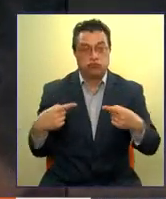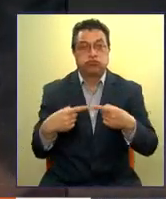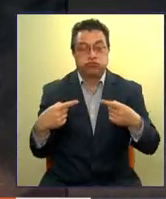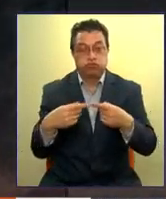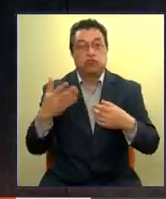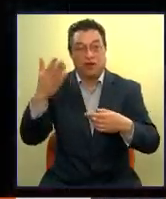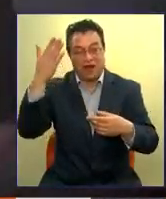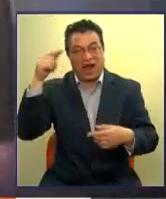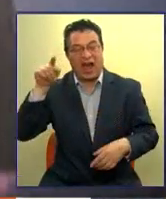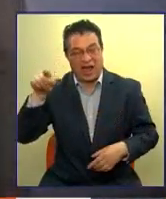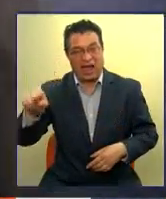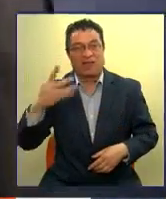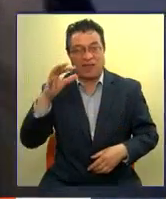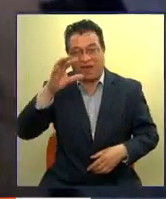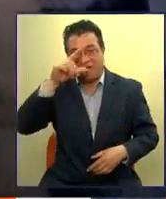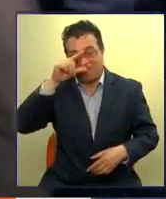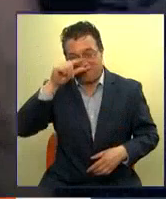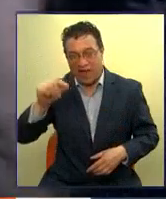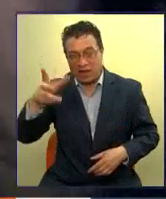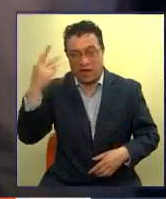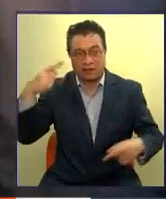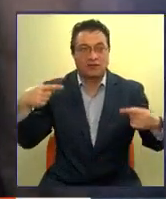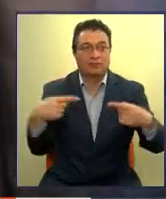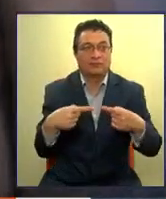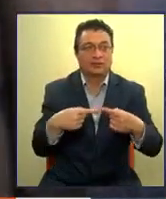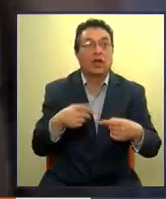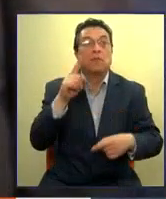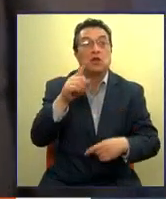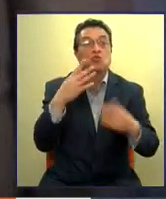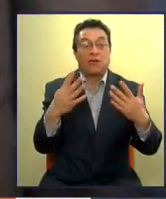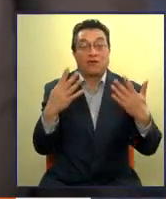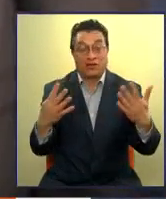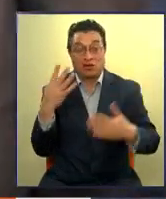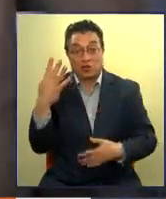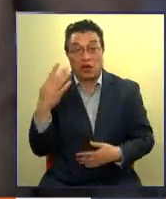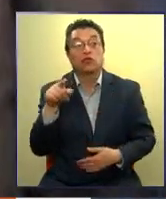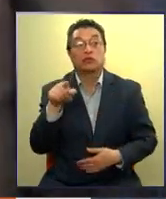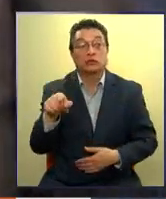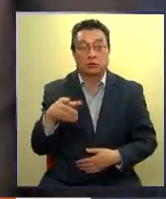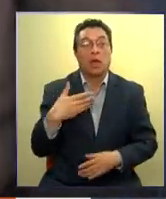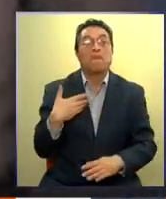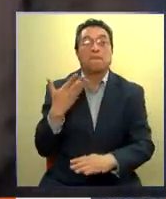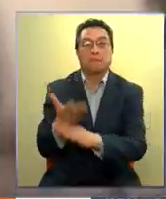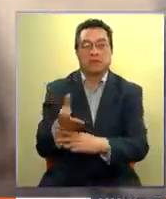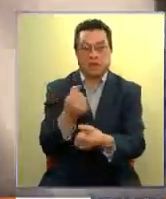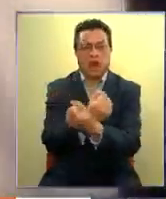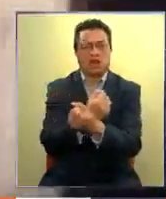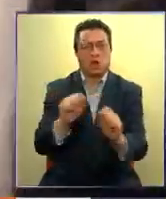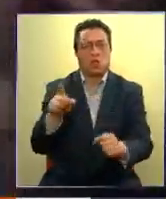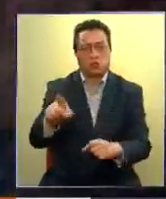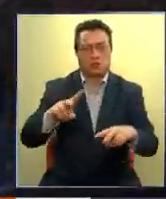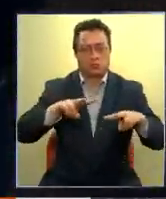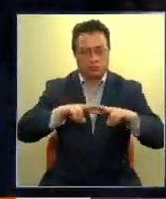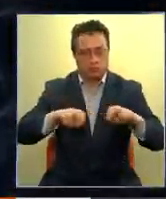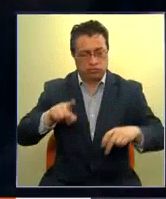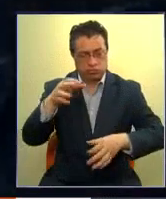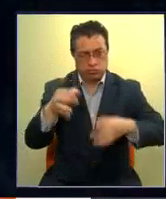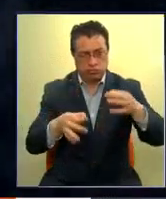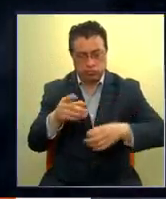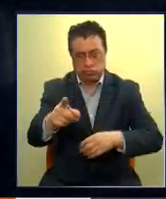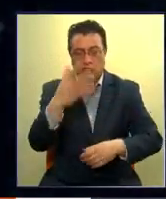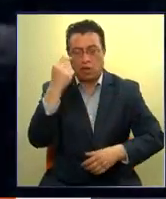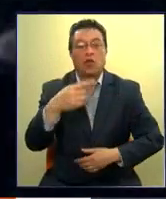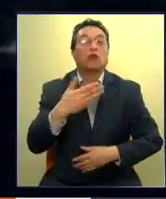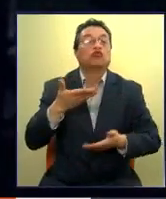frei en abril de 1994 el entonces mandatario le pidió la renuncia en medio de la investigación judicial sobre el caso degollados